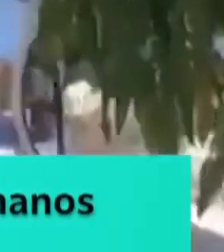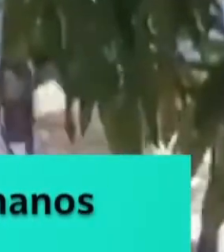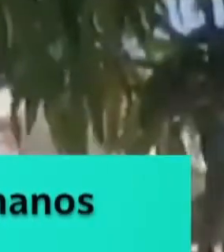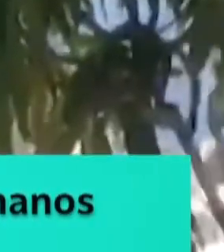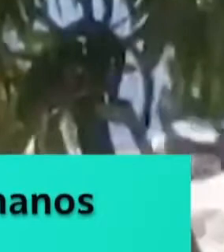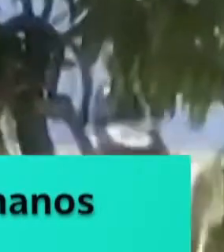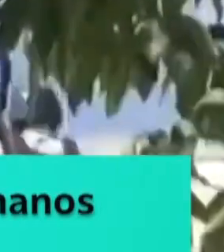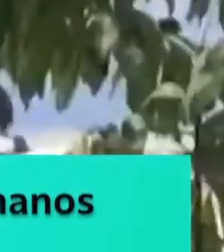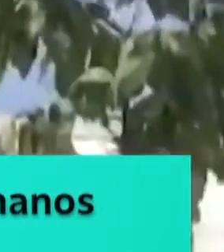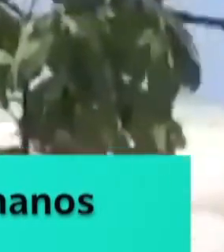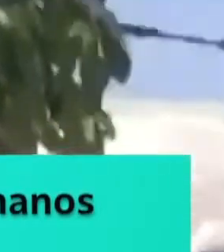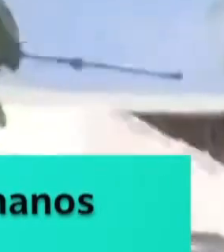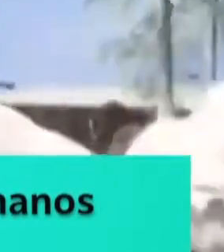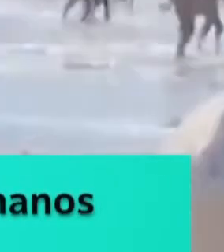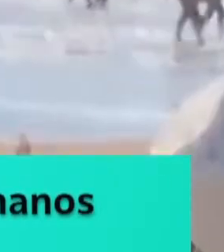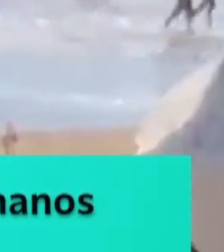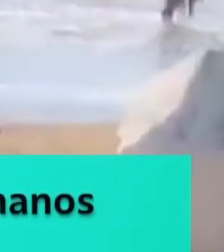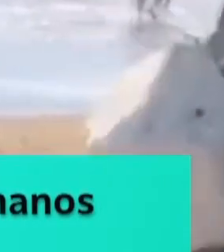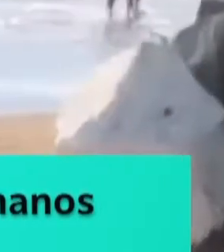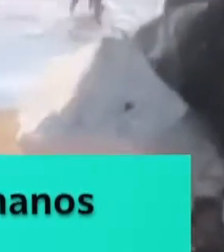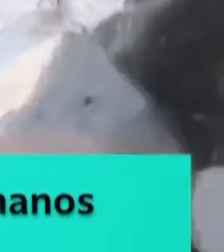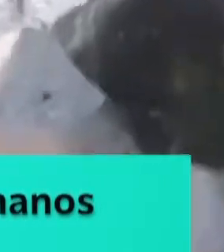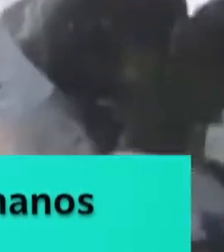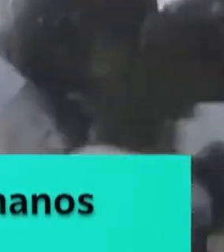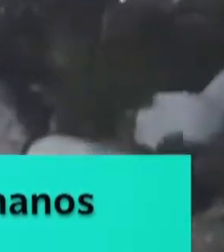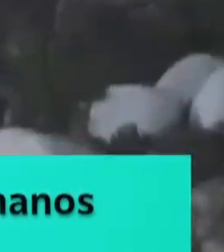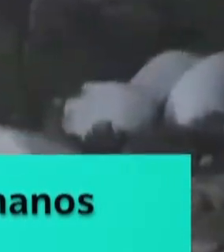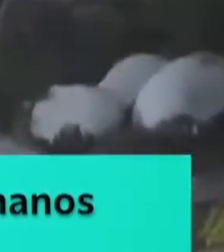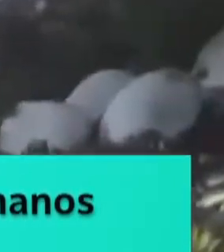y agresiones de los migrantes, los miembros de la Guardia